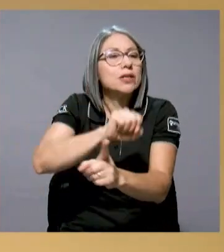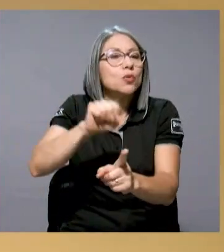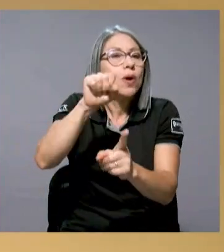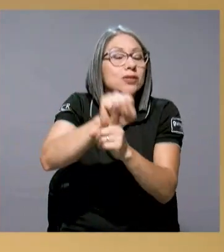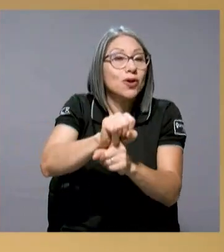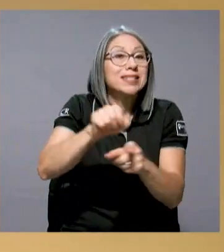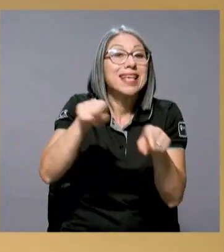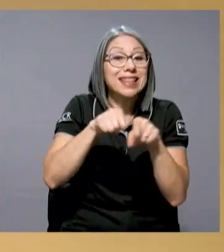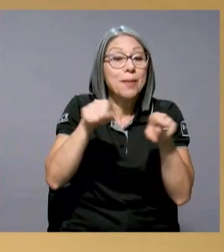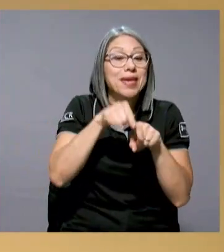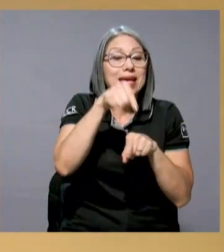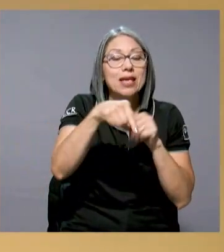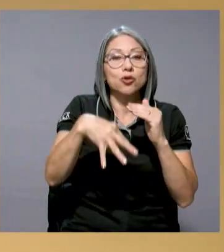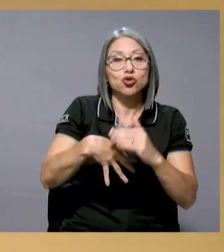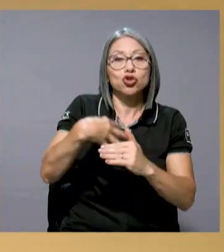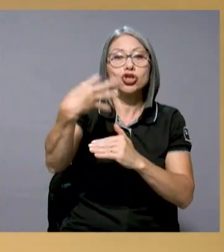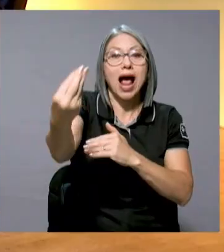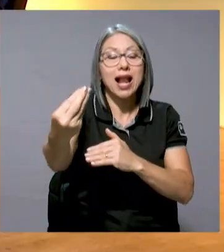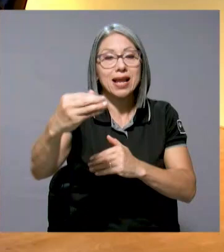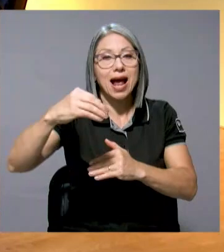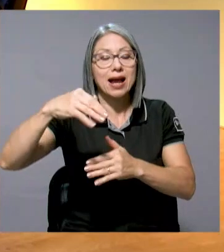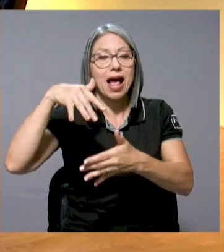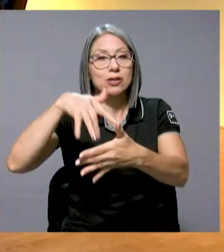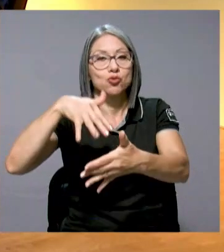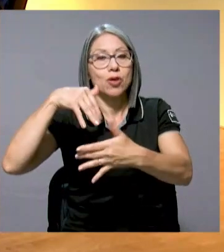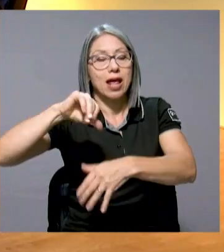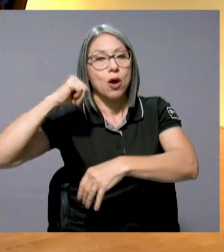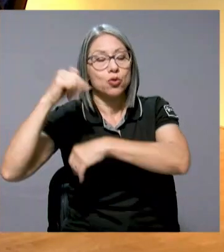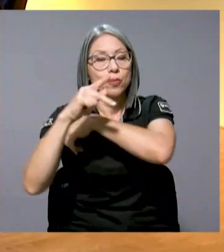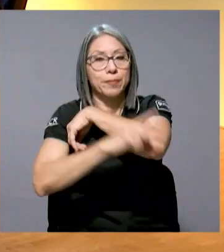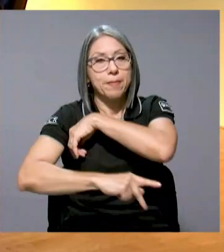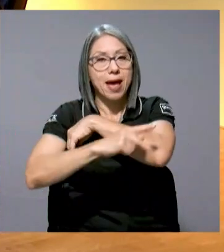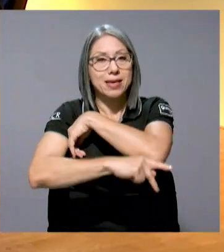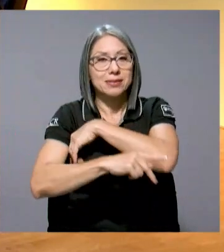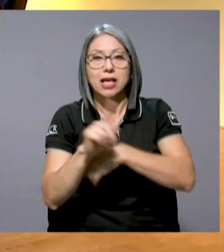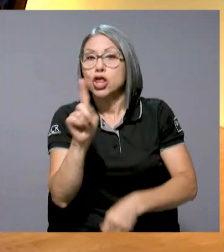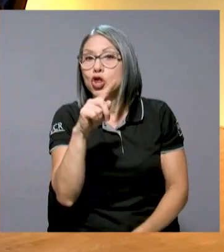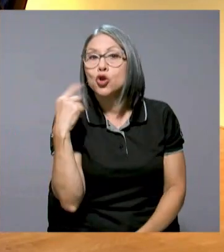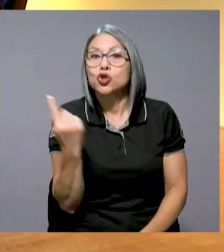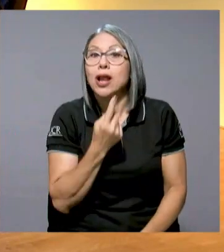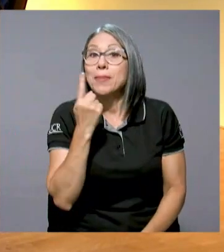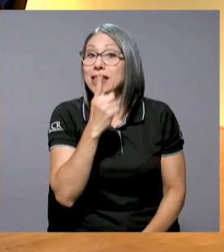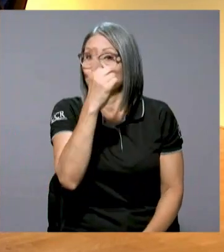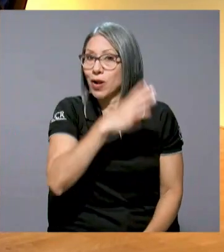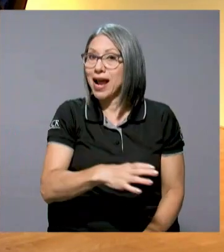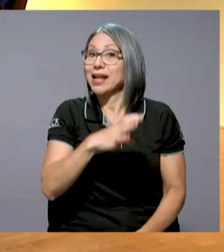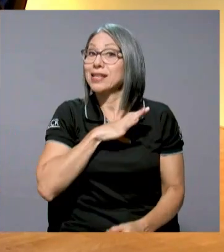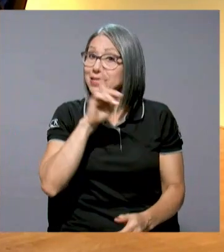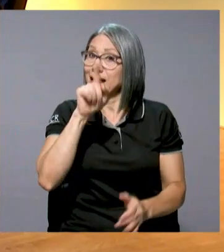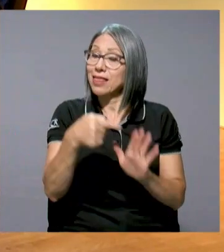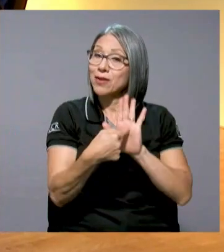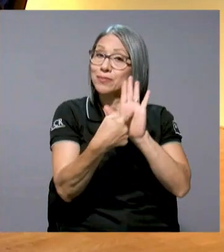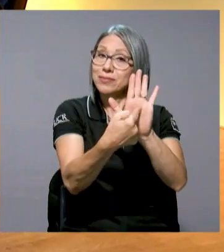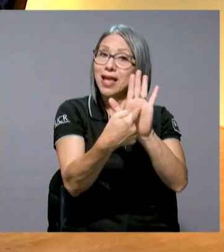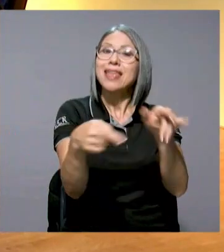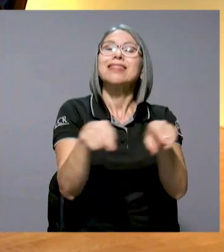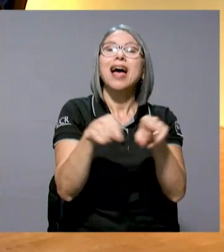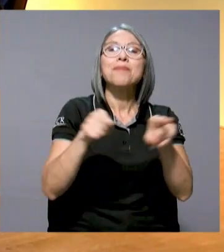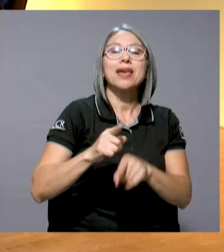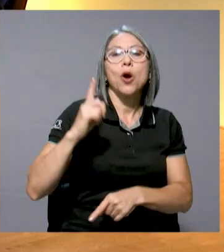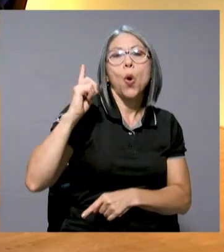estudiar fuera de nuestro país, no solamente es un elemento a resaltar, sino que es una obligación nuestra, es